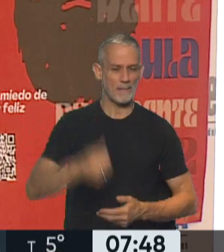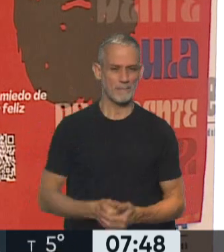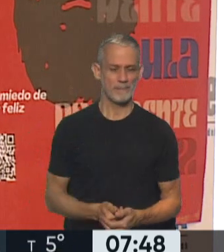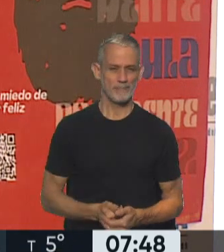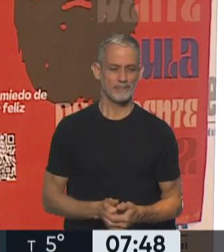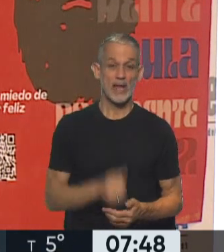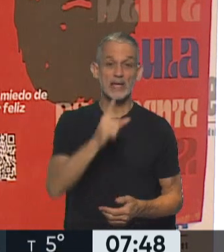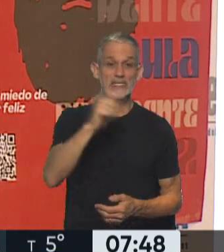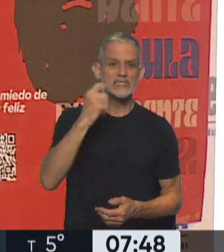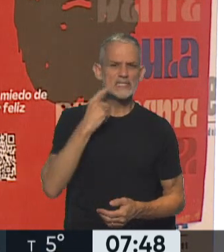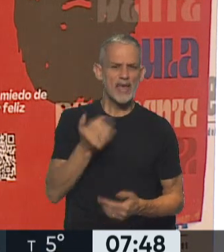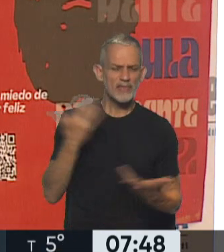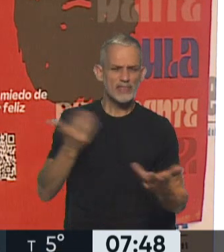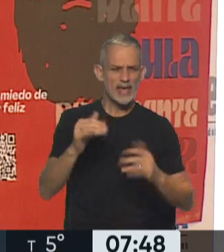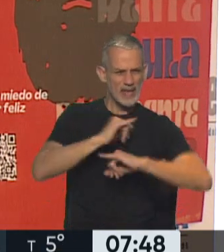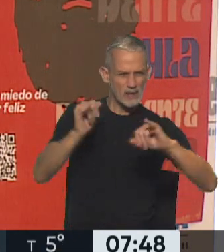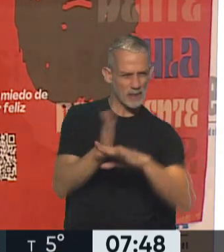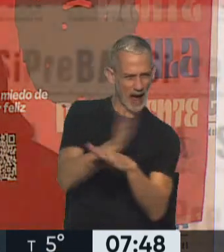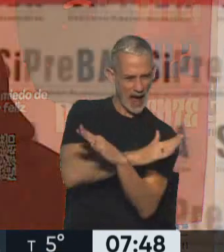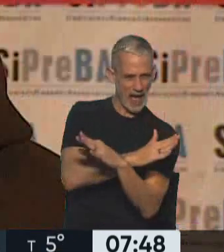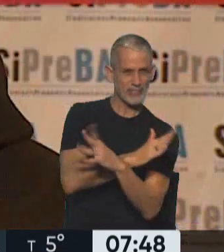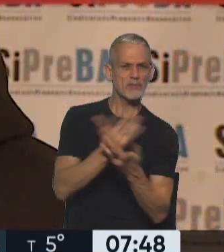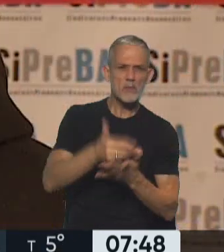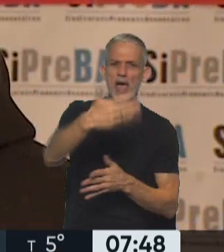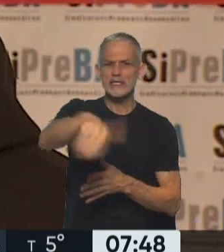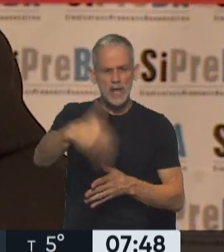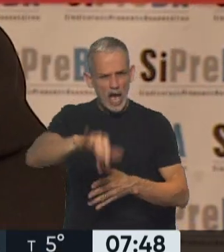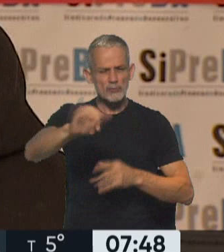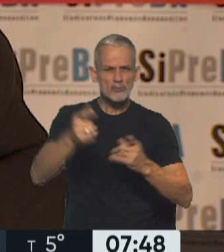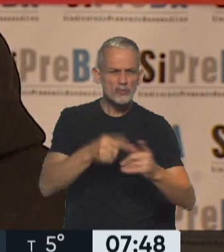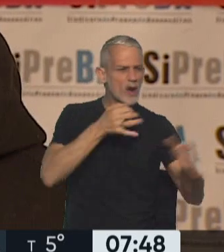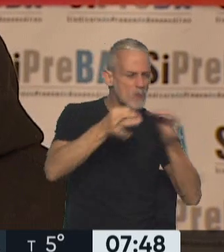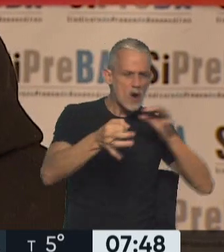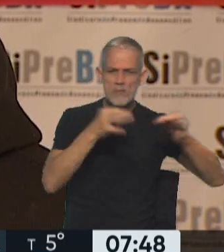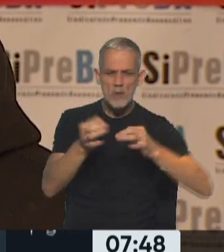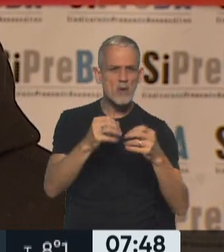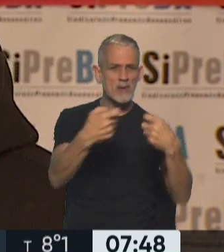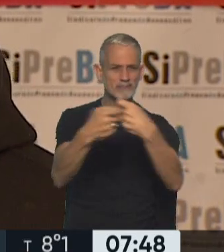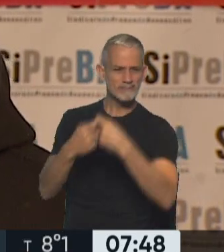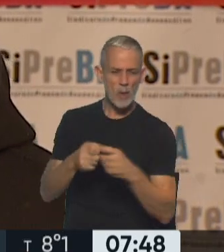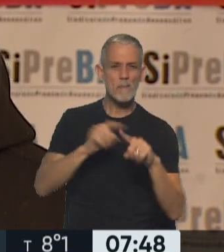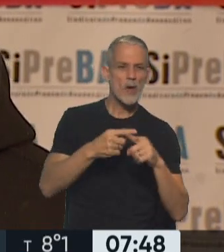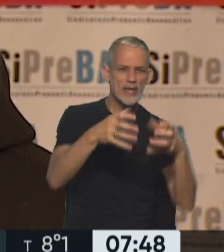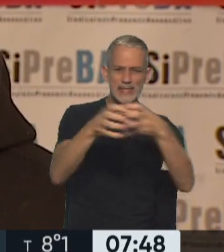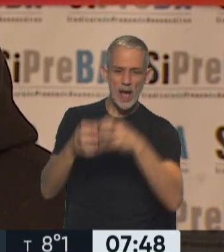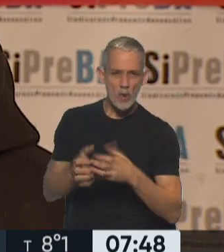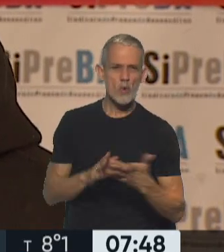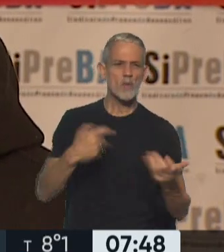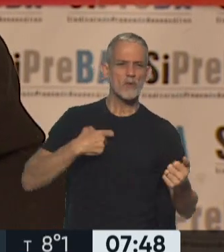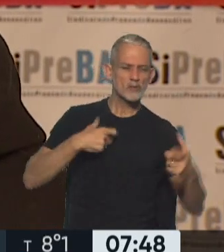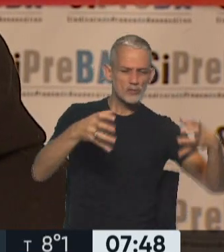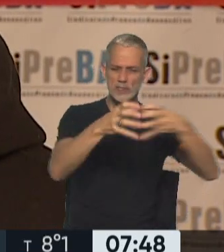Fueron 100 días de pre-campaña en donde ocupamos las calles, charlamos con todas las organizaciones políticas, movimientos